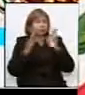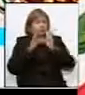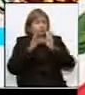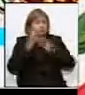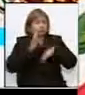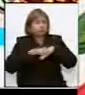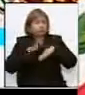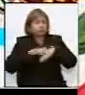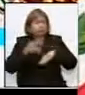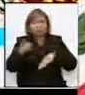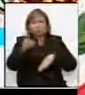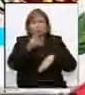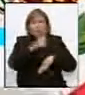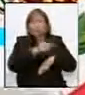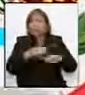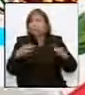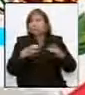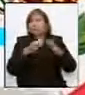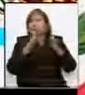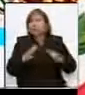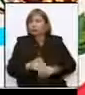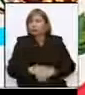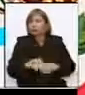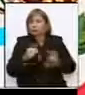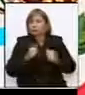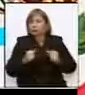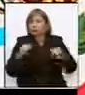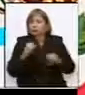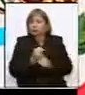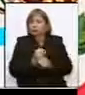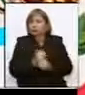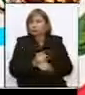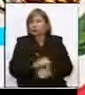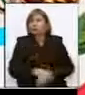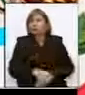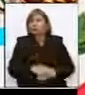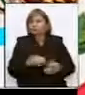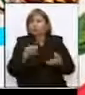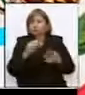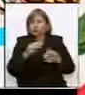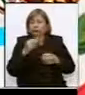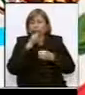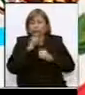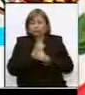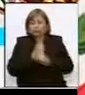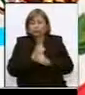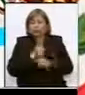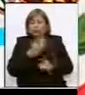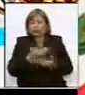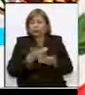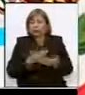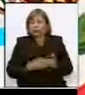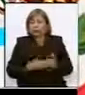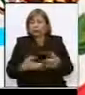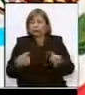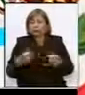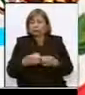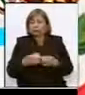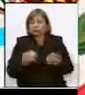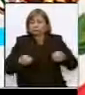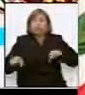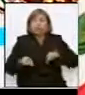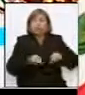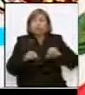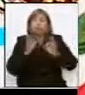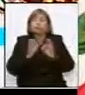a todos los congresistas que se sientan presionados o intimidados por esta cúpula, a que actúen